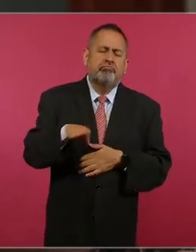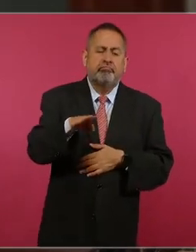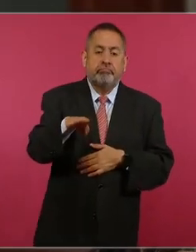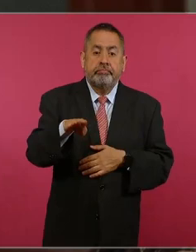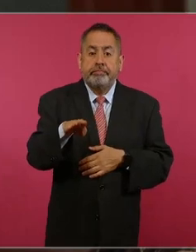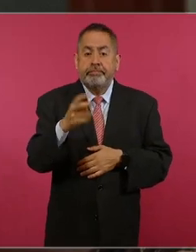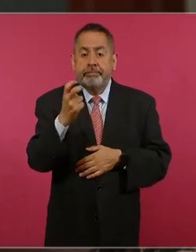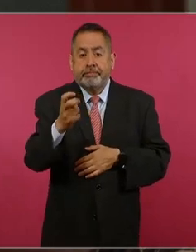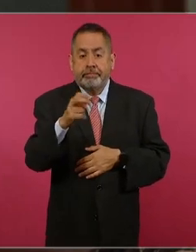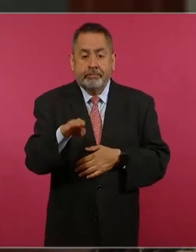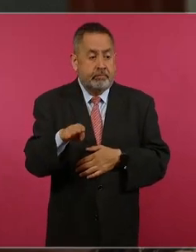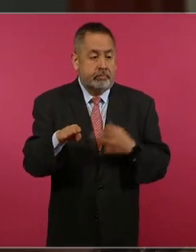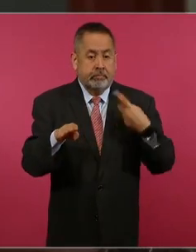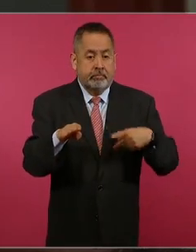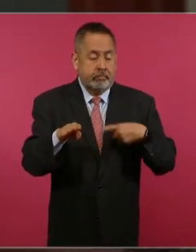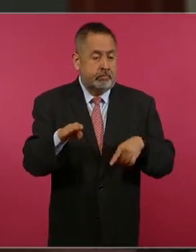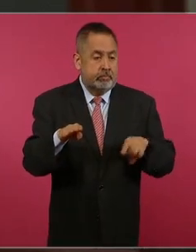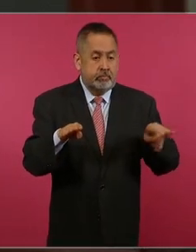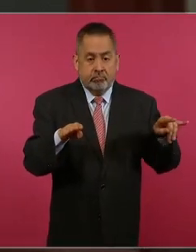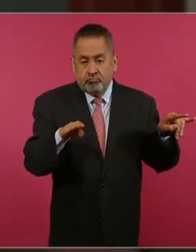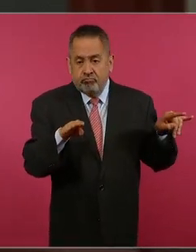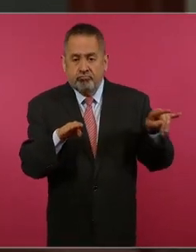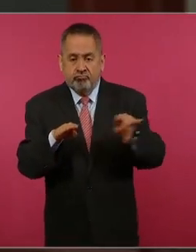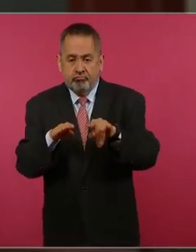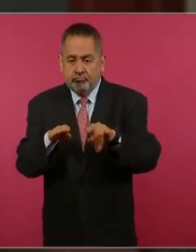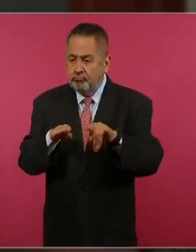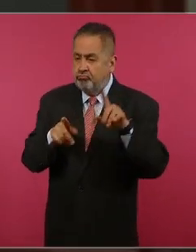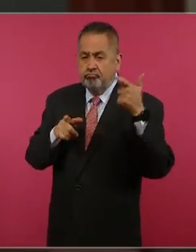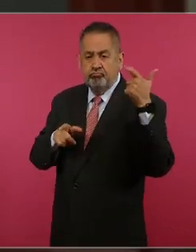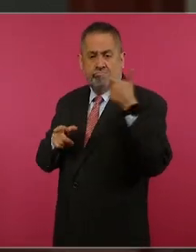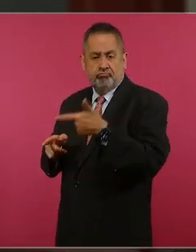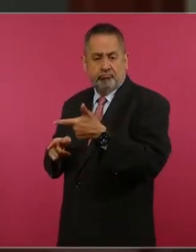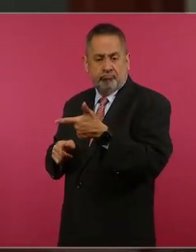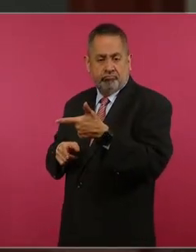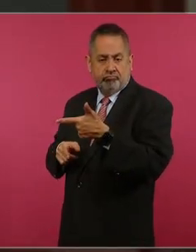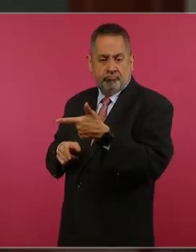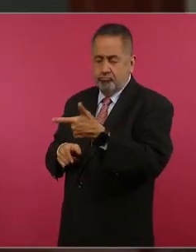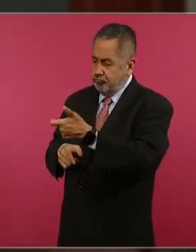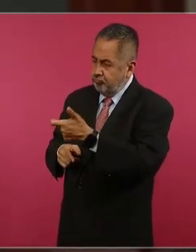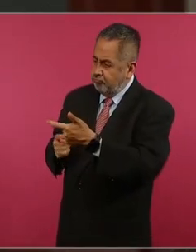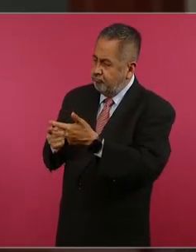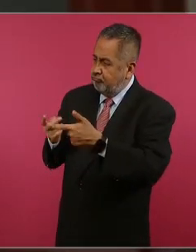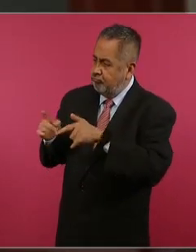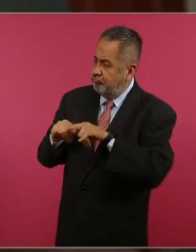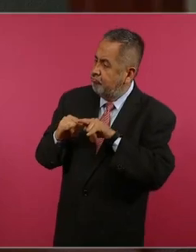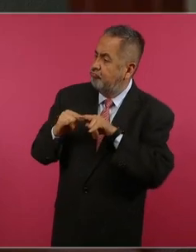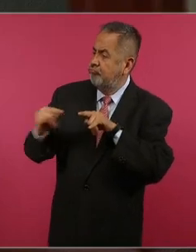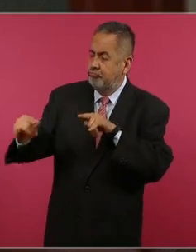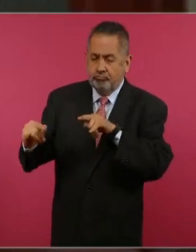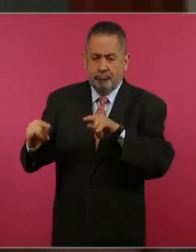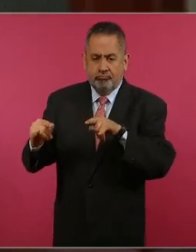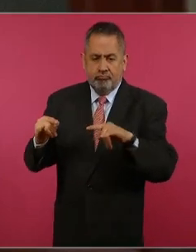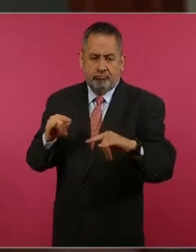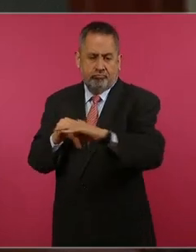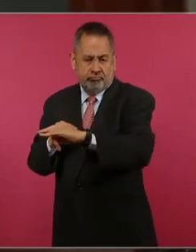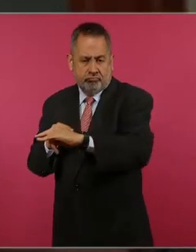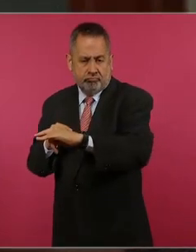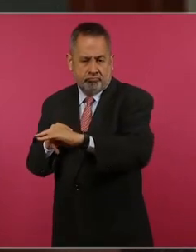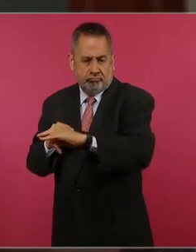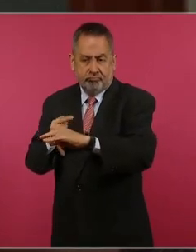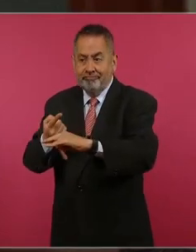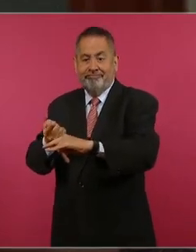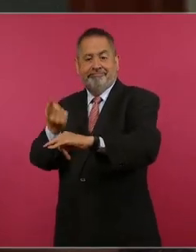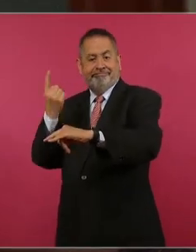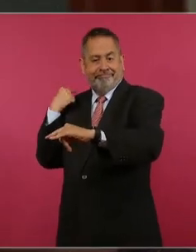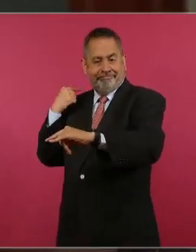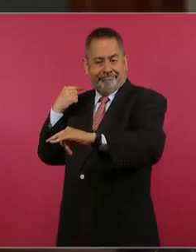cuando un sujeto armado a bordo de un coche lo amaga con una pistola, le pide que se orille, le cierra el camino y atrás se pone una